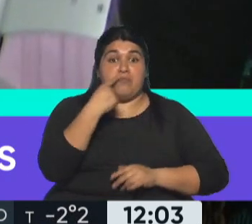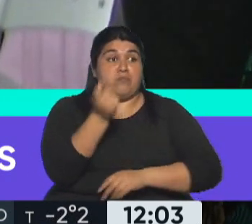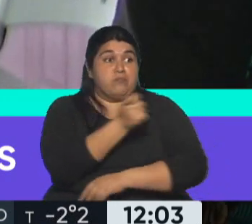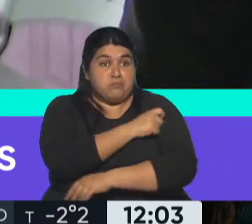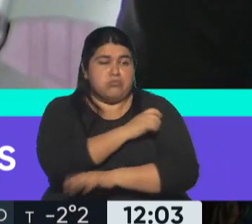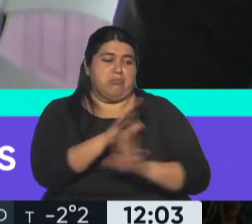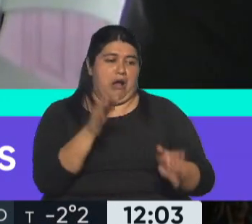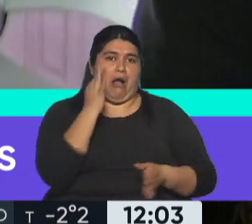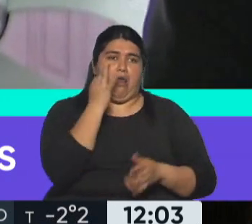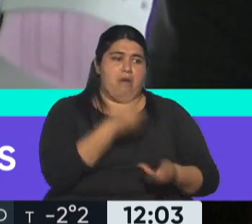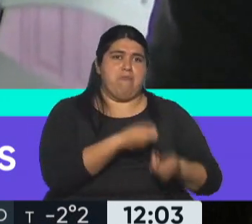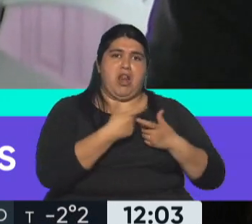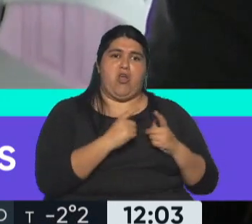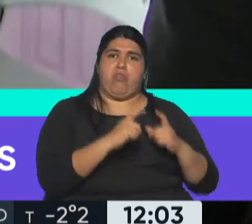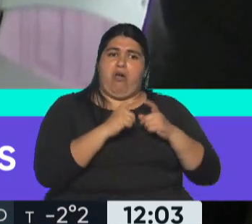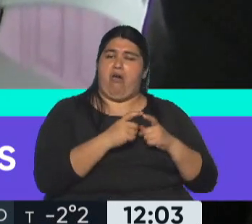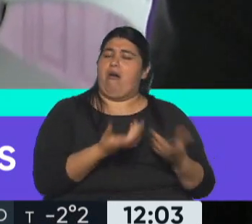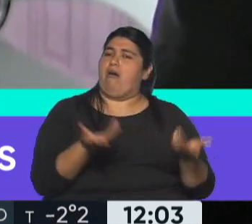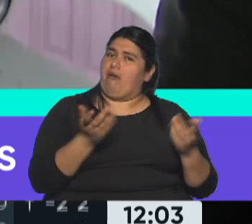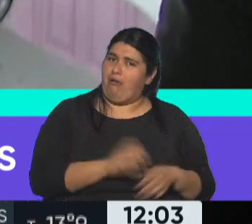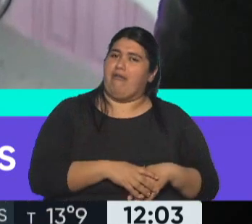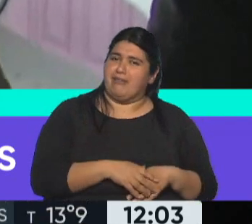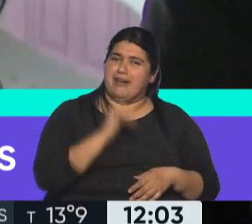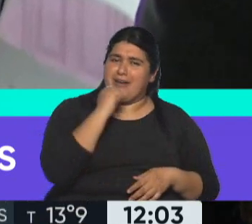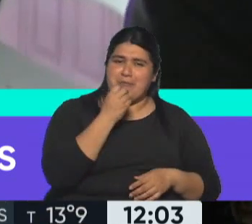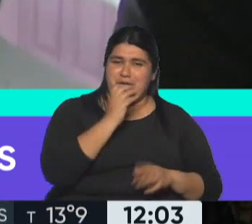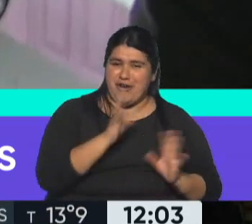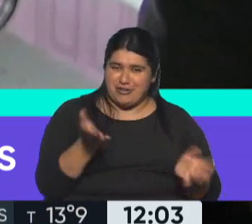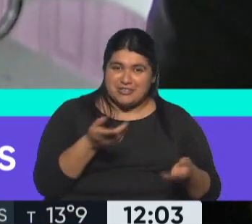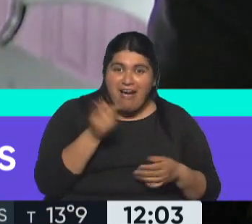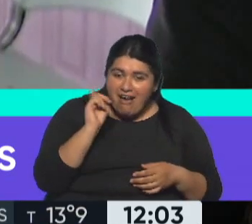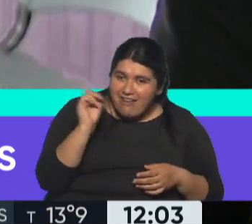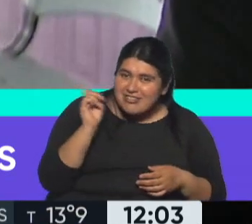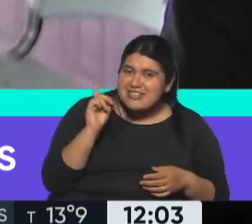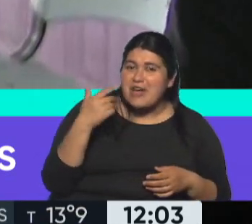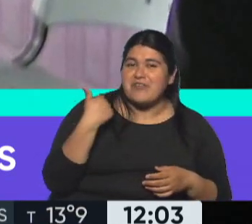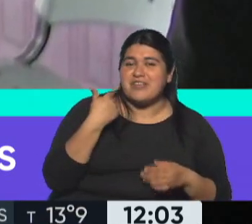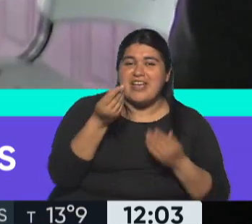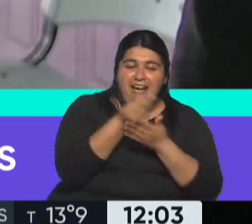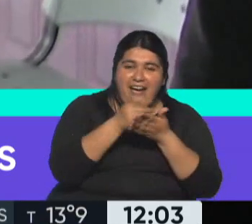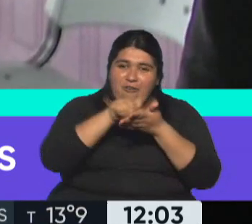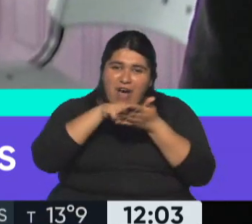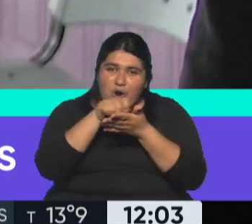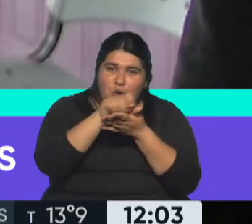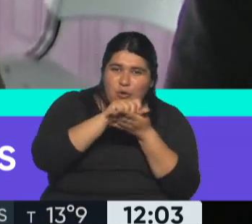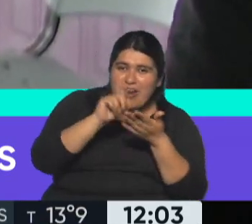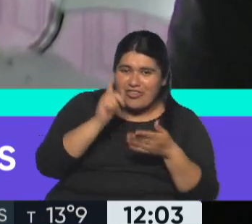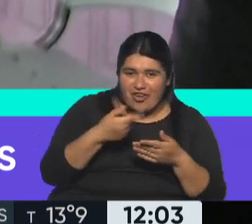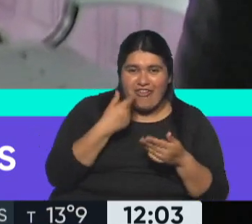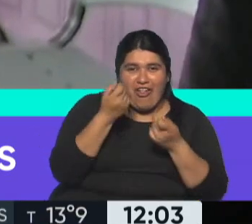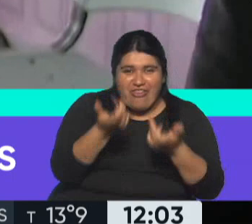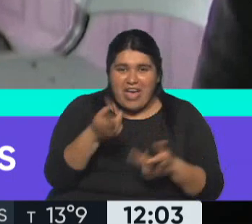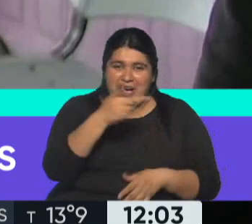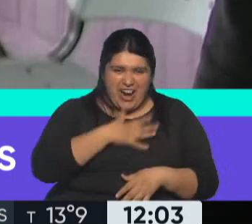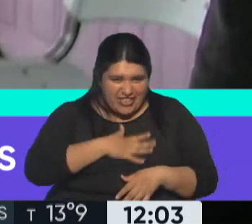dan caramelos y te dan esto. Te dan caramelos para colorear la vacuna, todo. Sí.